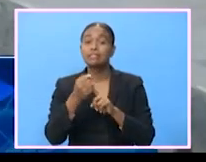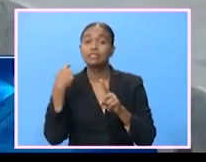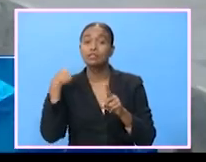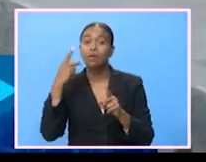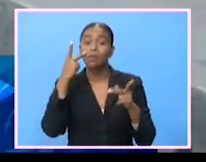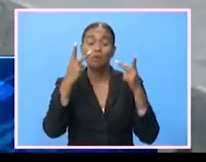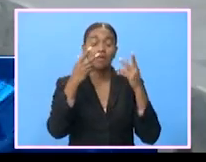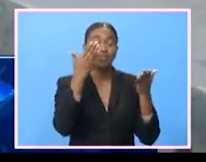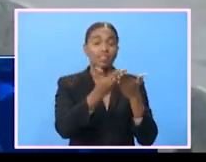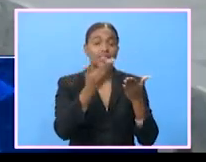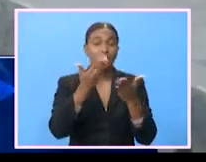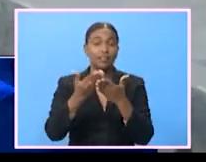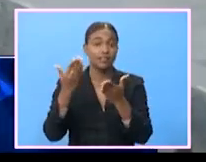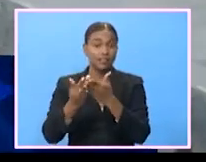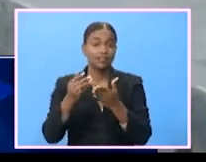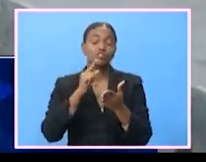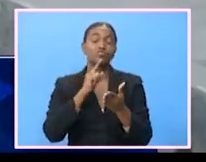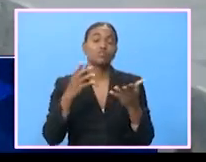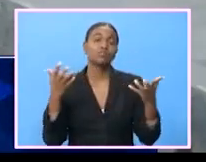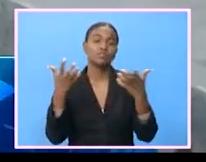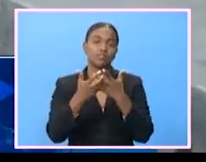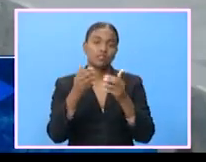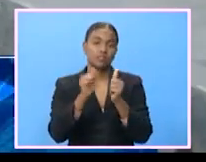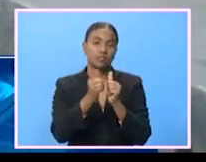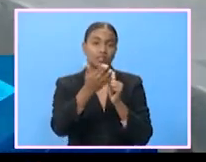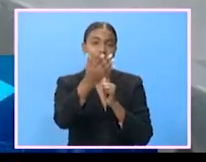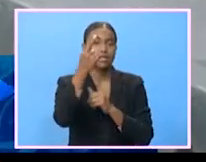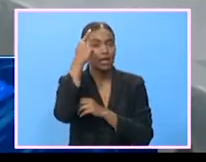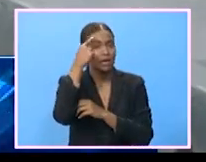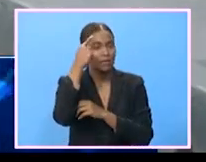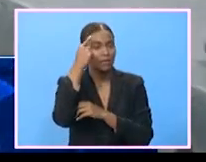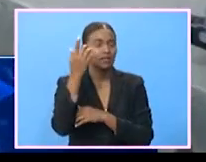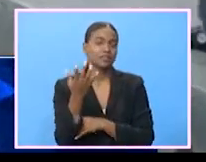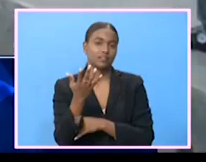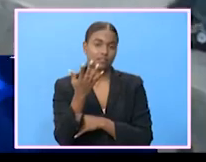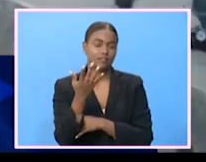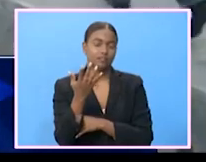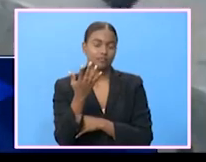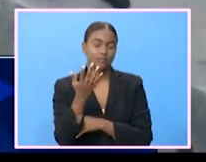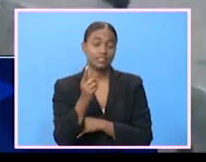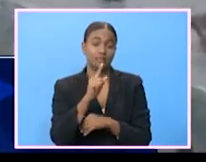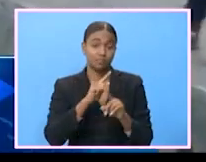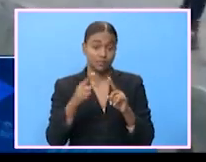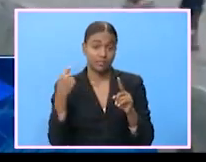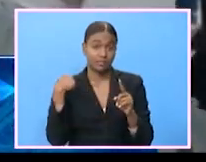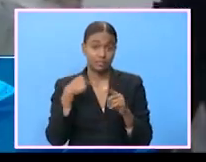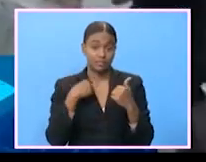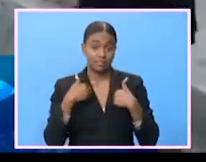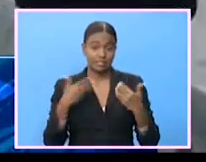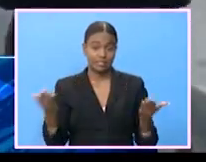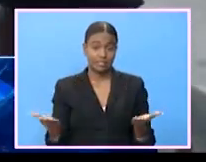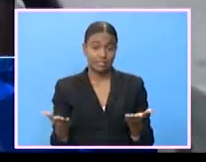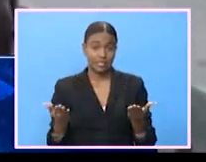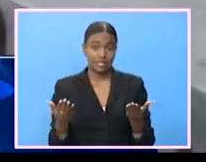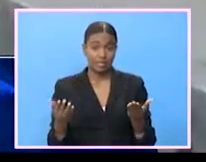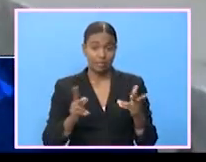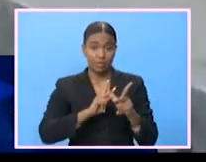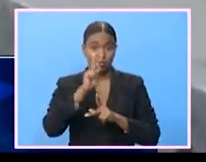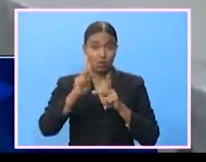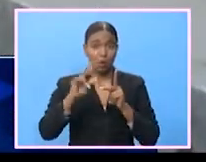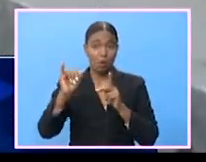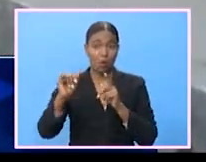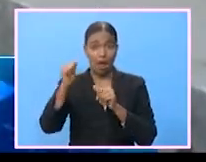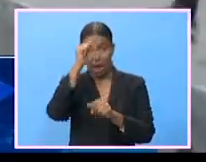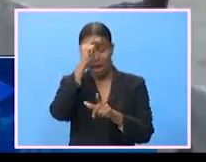comprobar y las cosas que podemos ver son tal cual como las que usted piensa, como las que usted analiza. Pero estar aquí, en medio de esta gente, que son hermanos